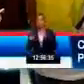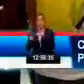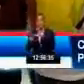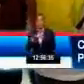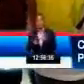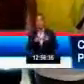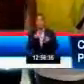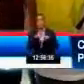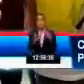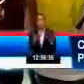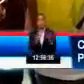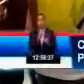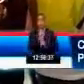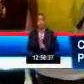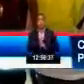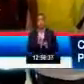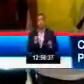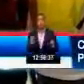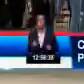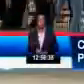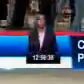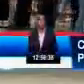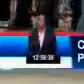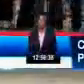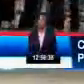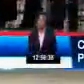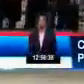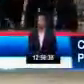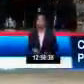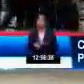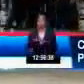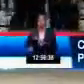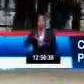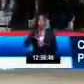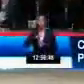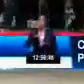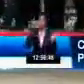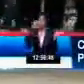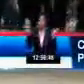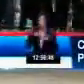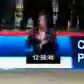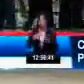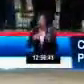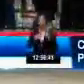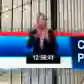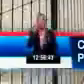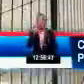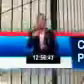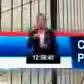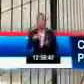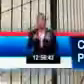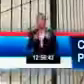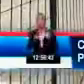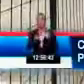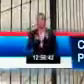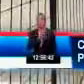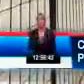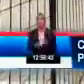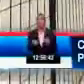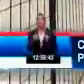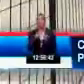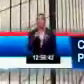aquí mi currículum sea escogido. El ingreso a la feria es gratis y como requisito debe cargar su hoja de vida